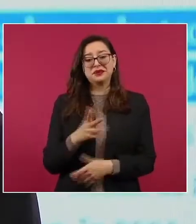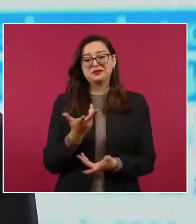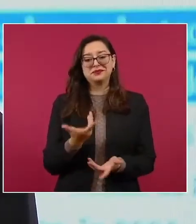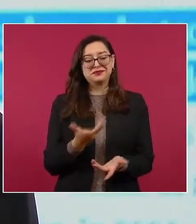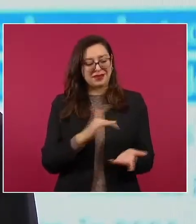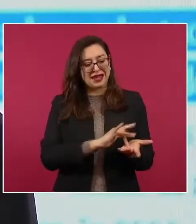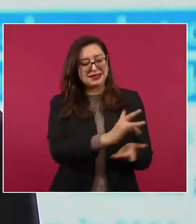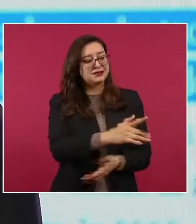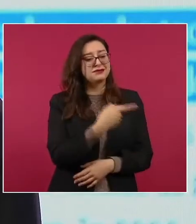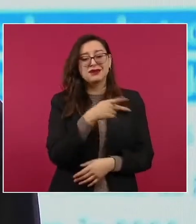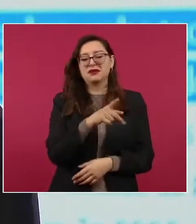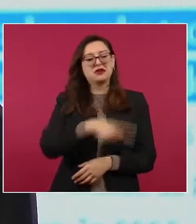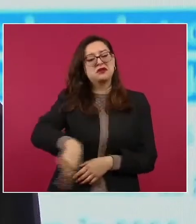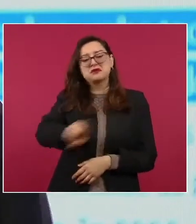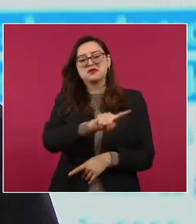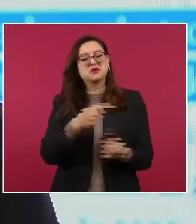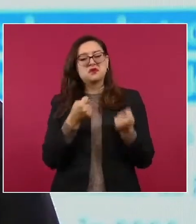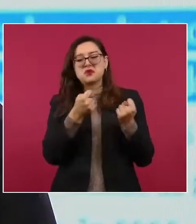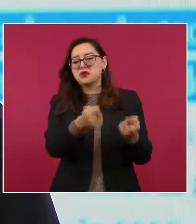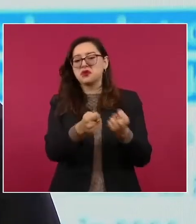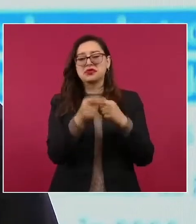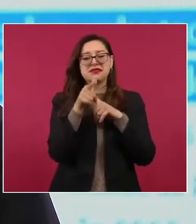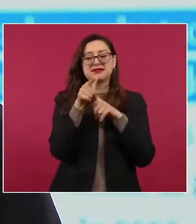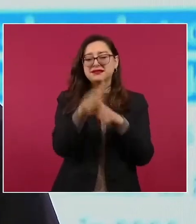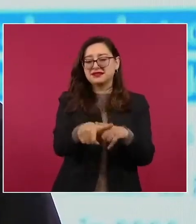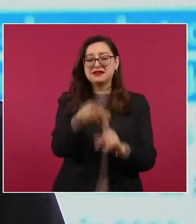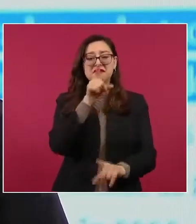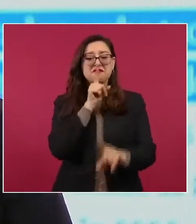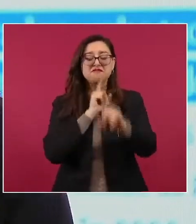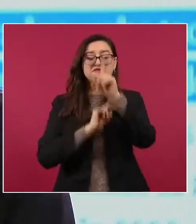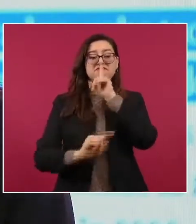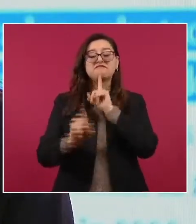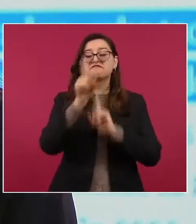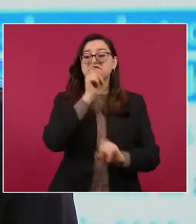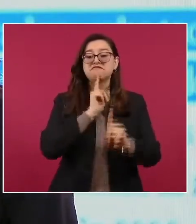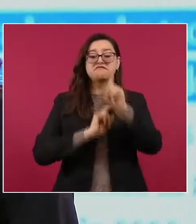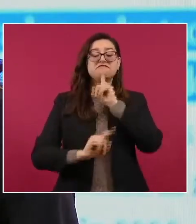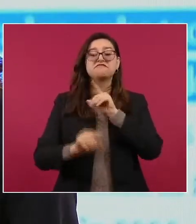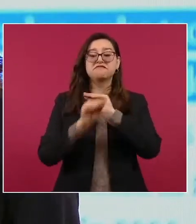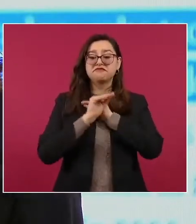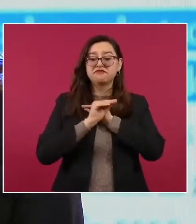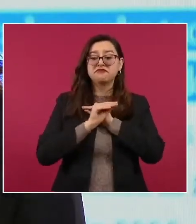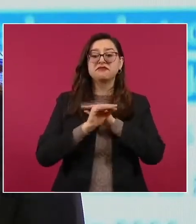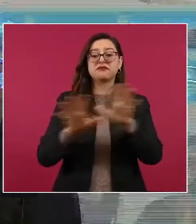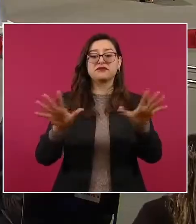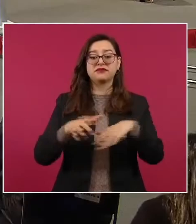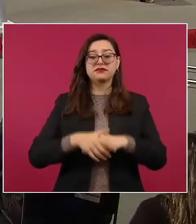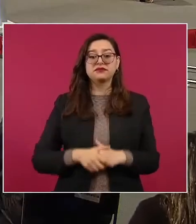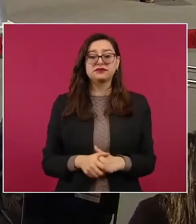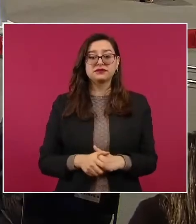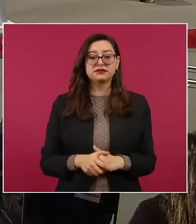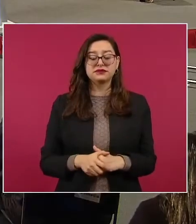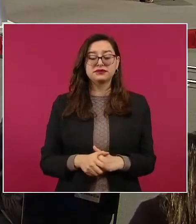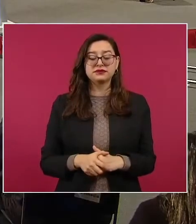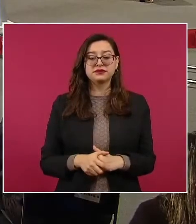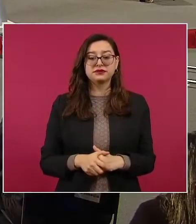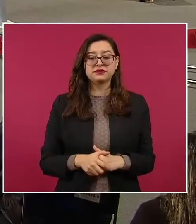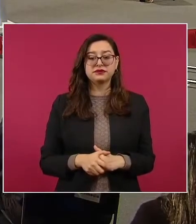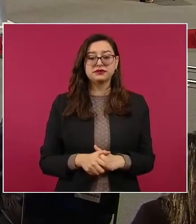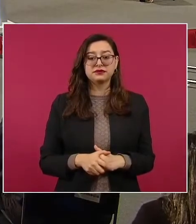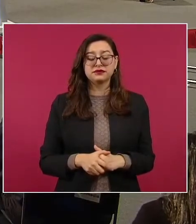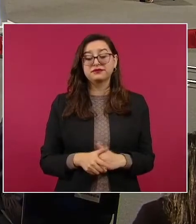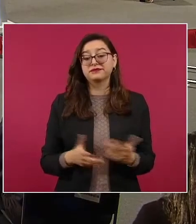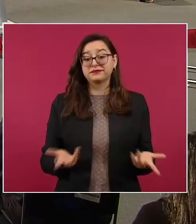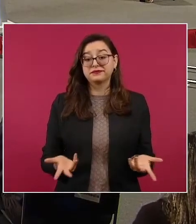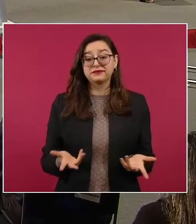Kurt Hackbart, Elías Kamhagi alega que